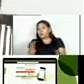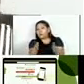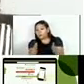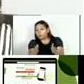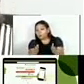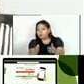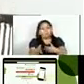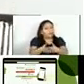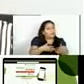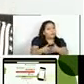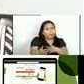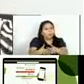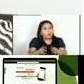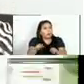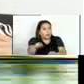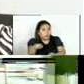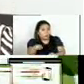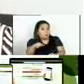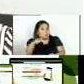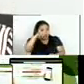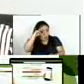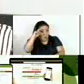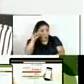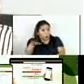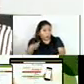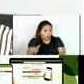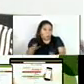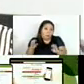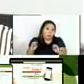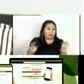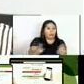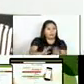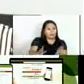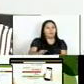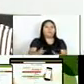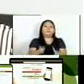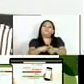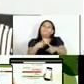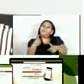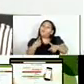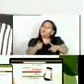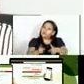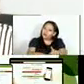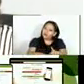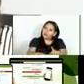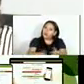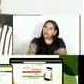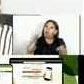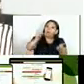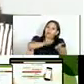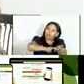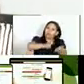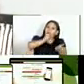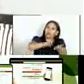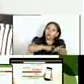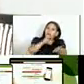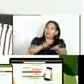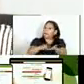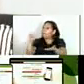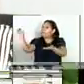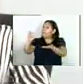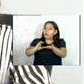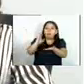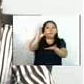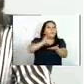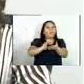público, independientemente si éstas salen a trabajar o no. Entonces, acá no es un tema más de endeudamiento, sino más bien